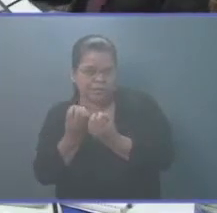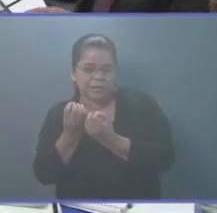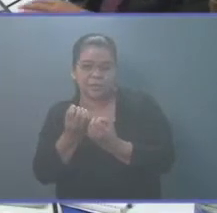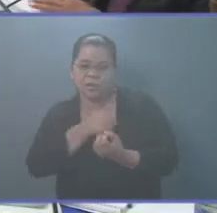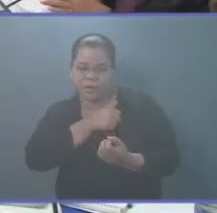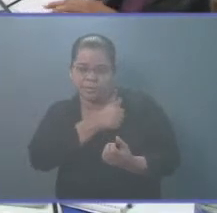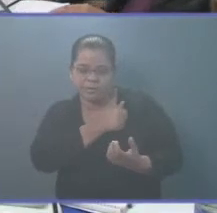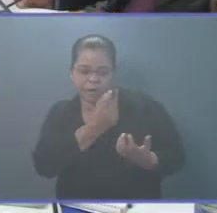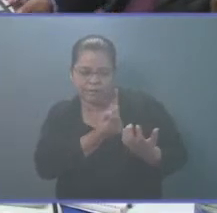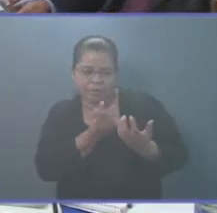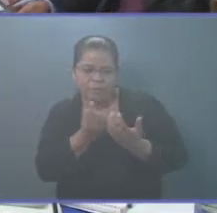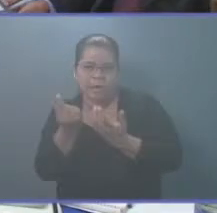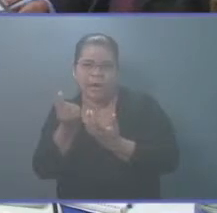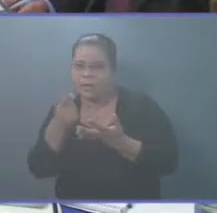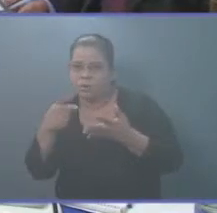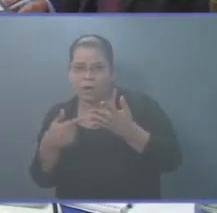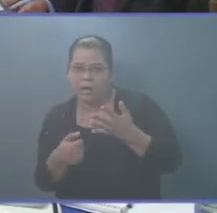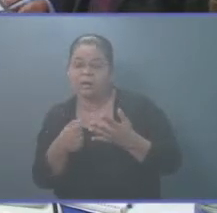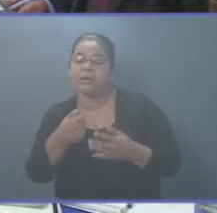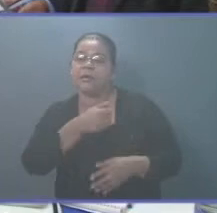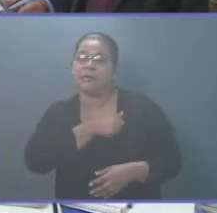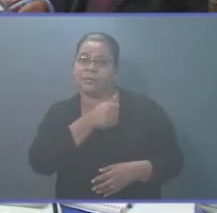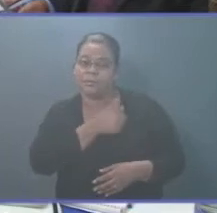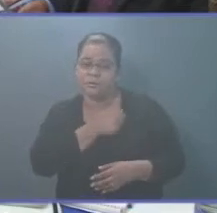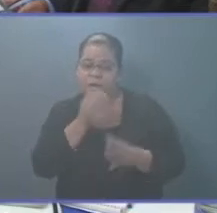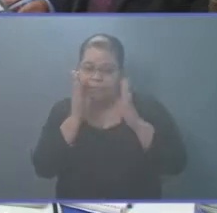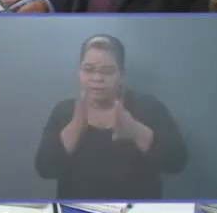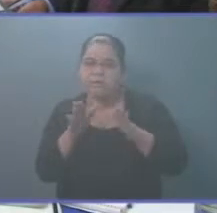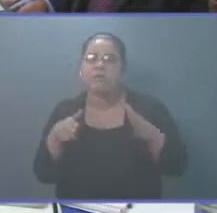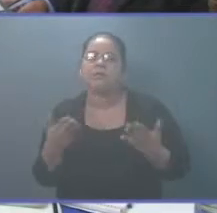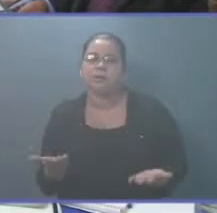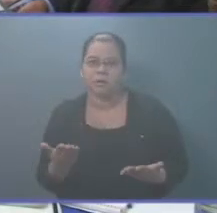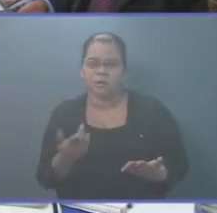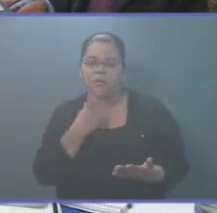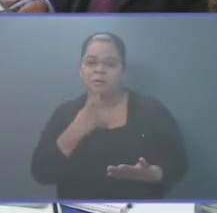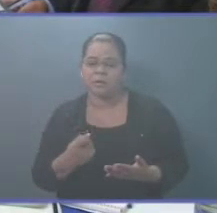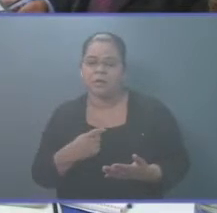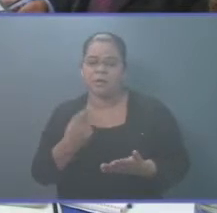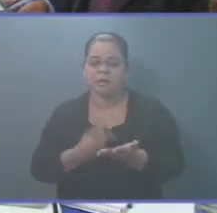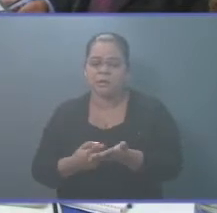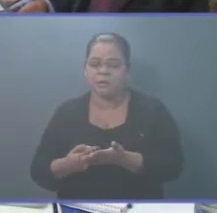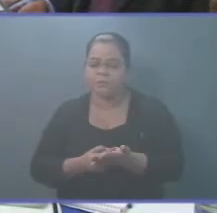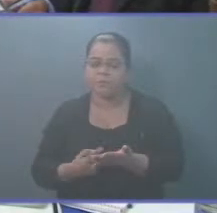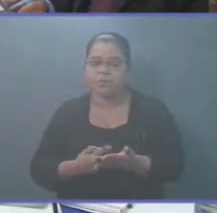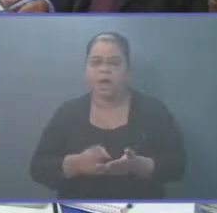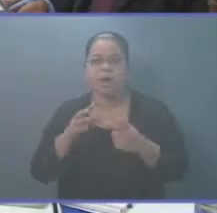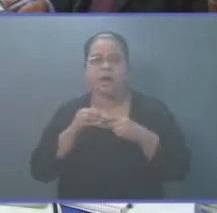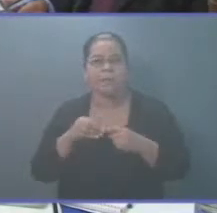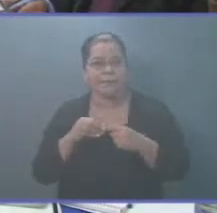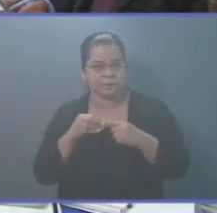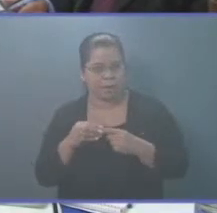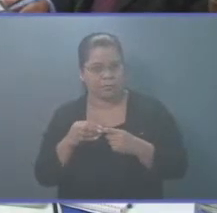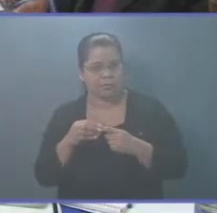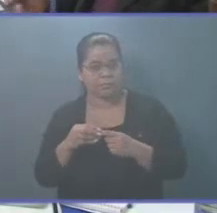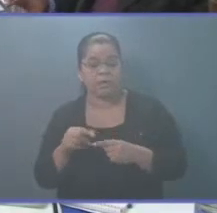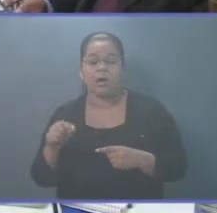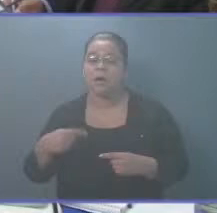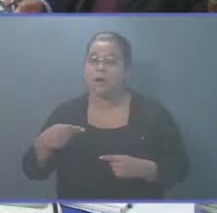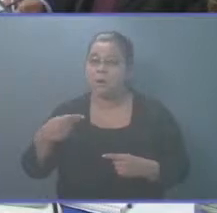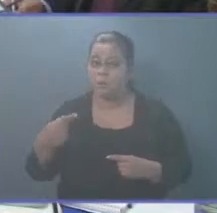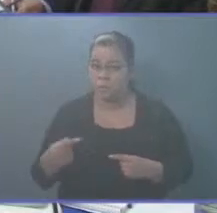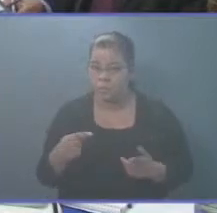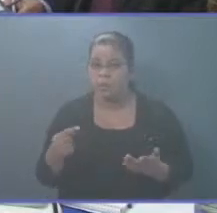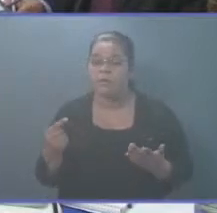ilegal de personas es competencia de los tribunales penales ordinarios o tribunales especializados cuando haya